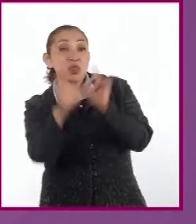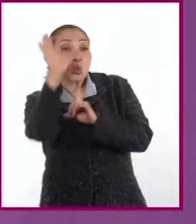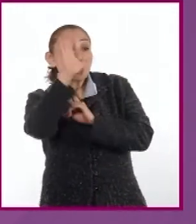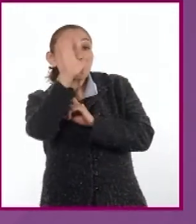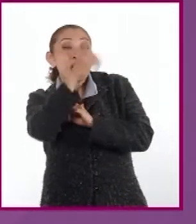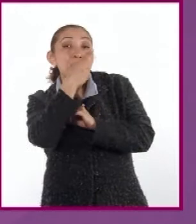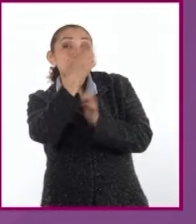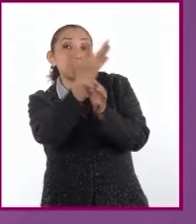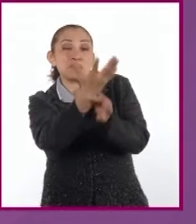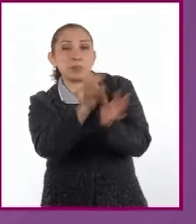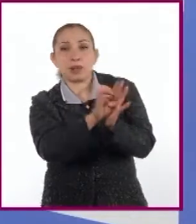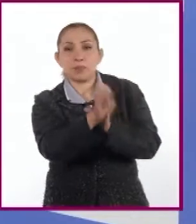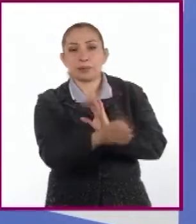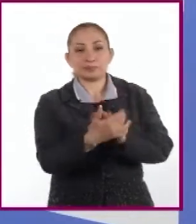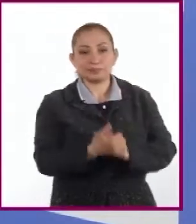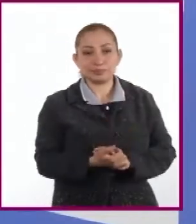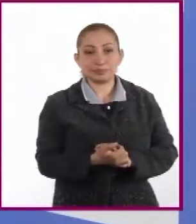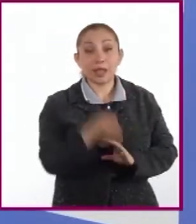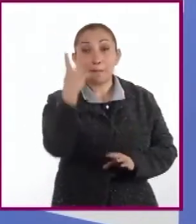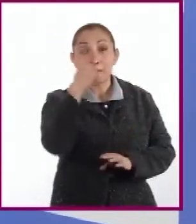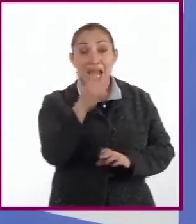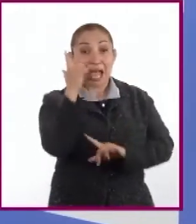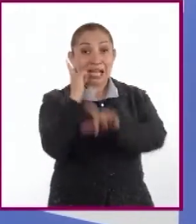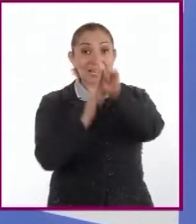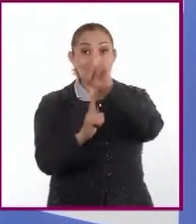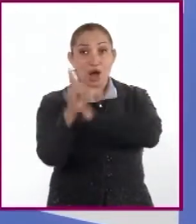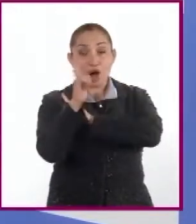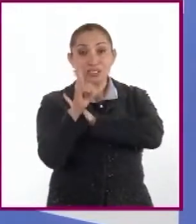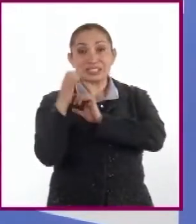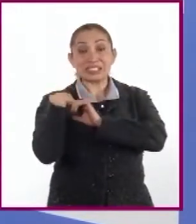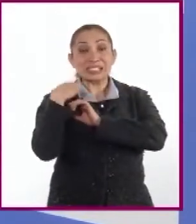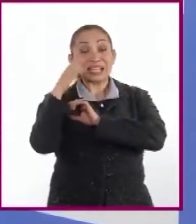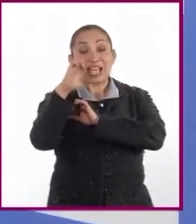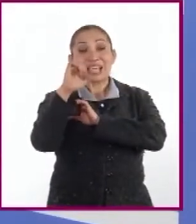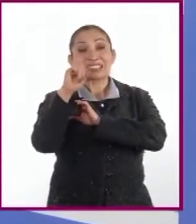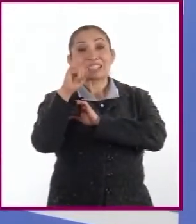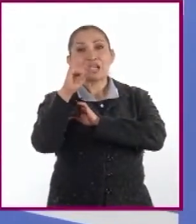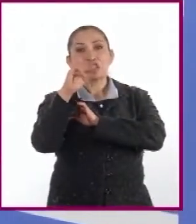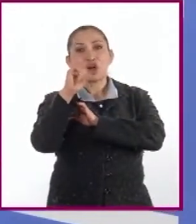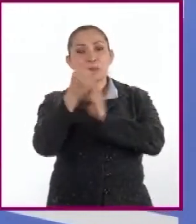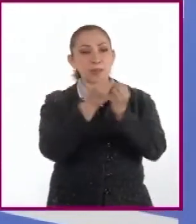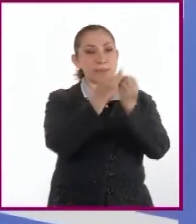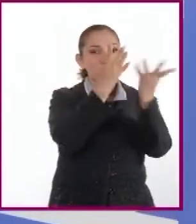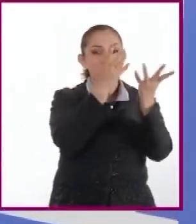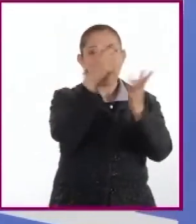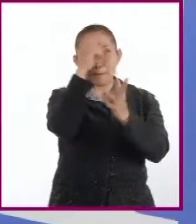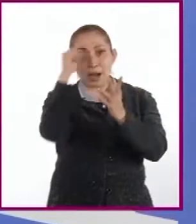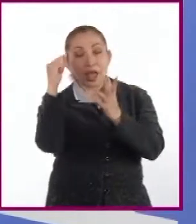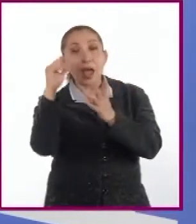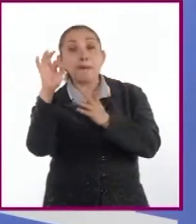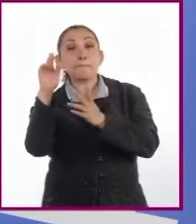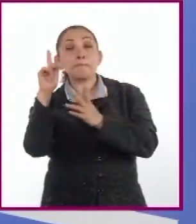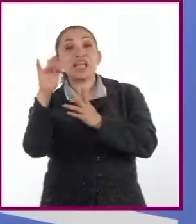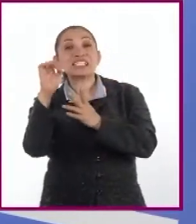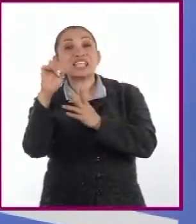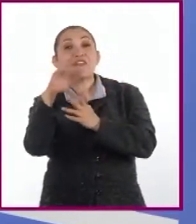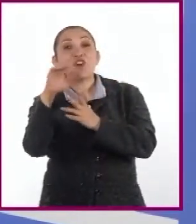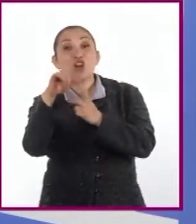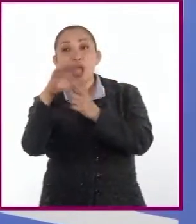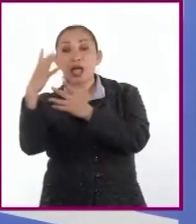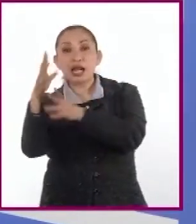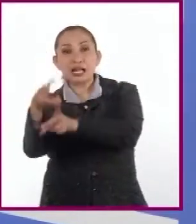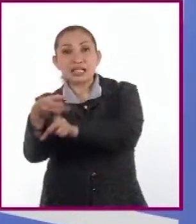los narre. Por ejemplo, para los griegos, las estaciones surgen a partir del rapto de Perséfone, y para los